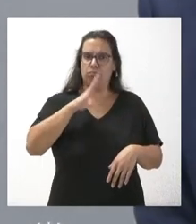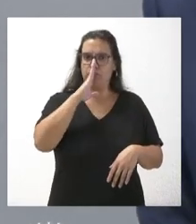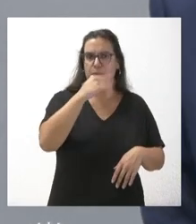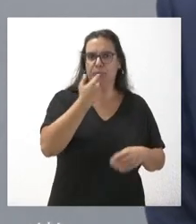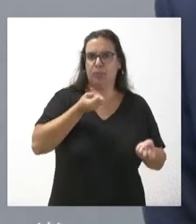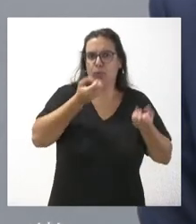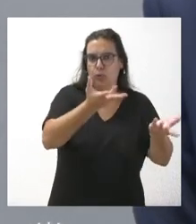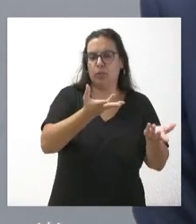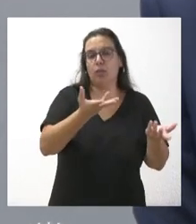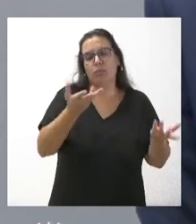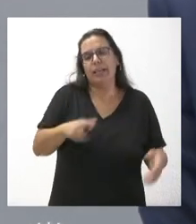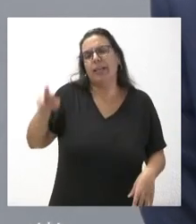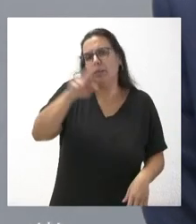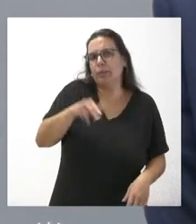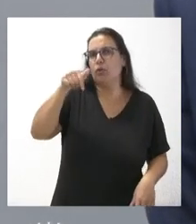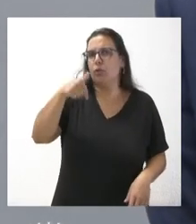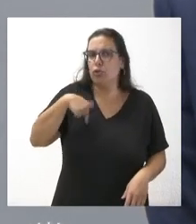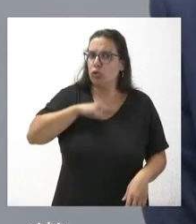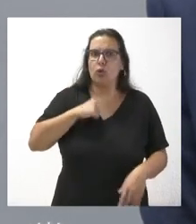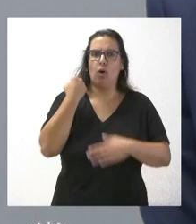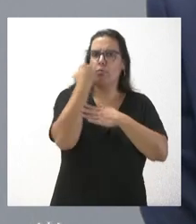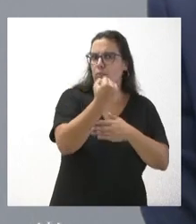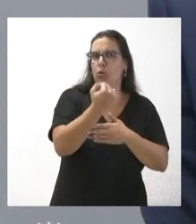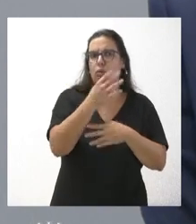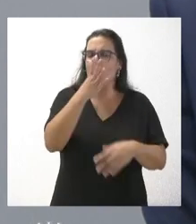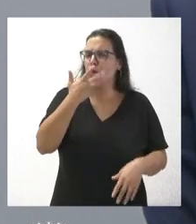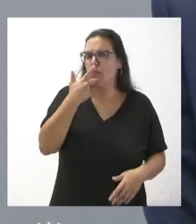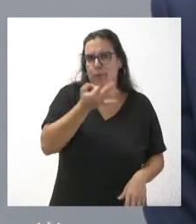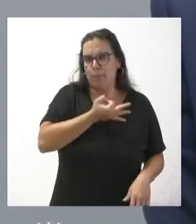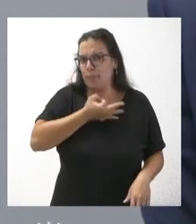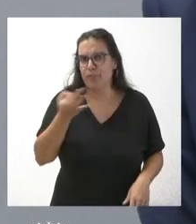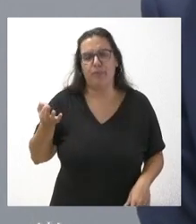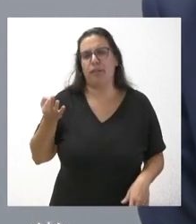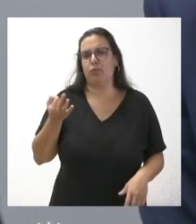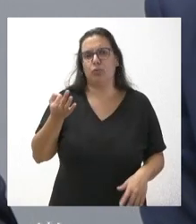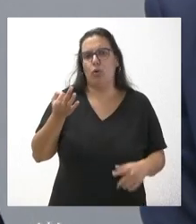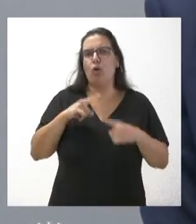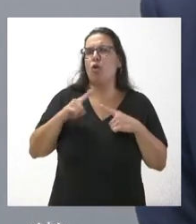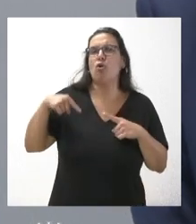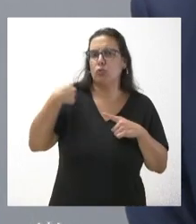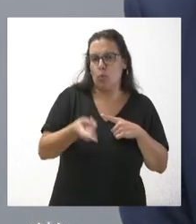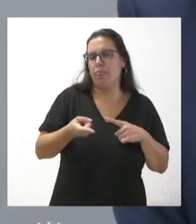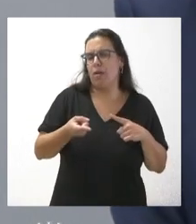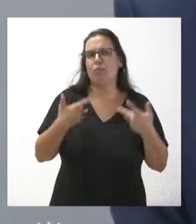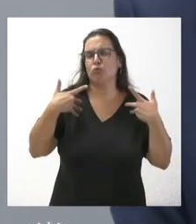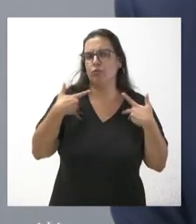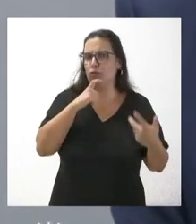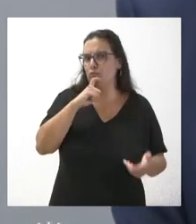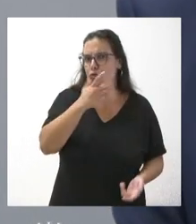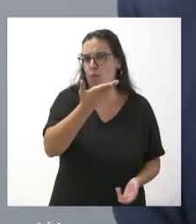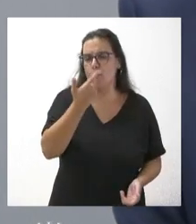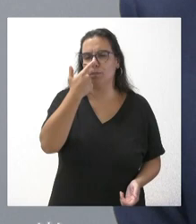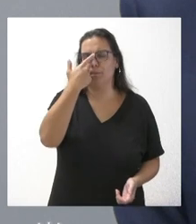pues bueno, repito, estamos con ellos, ¿no? Porque conocemos perfectamente qué supone este tipo de situaciones tan,